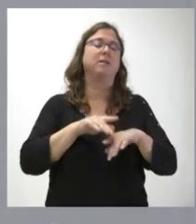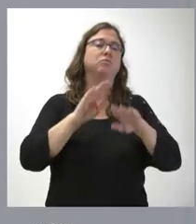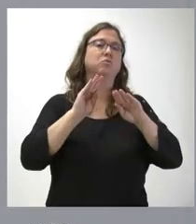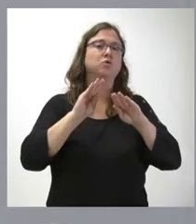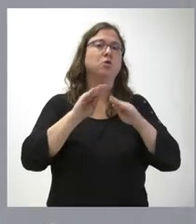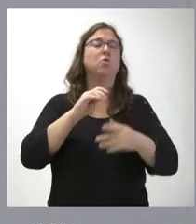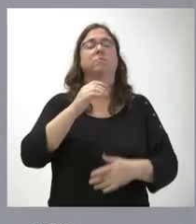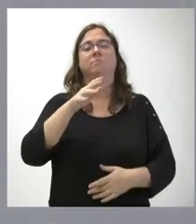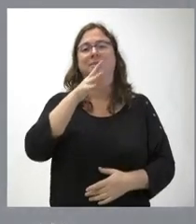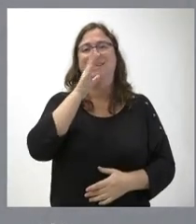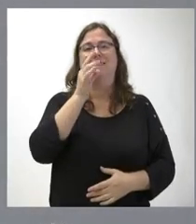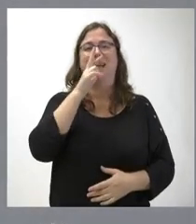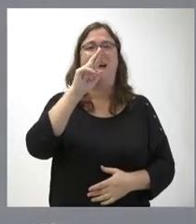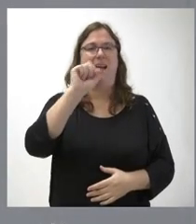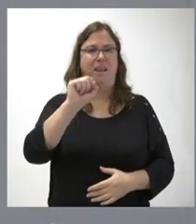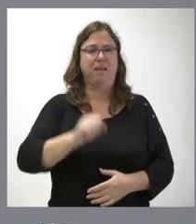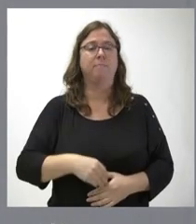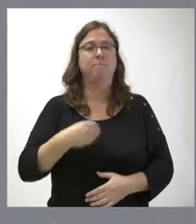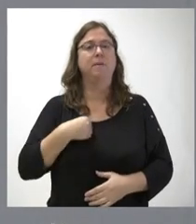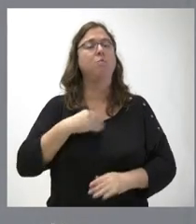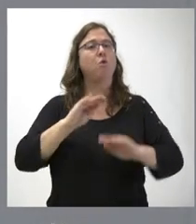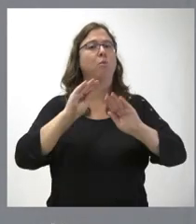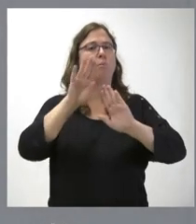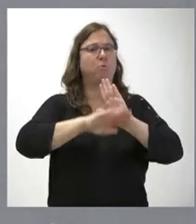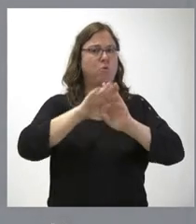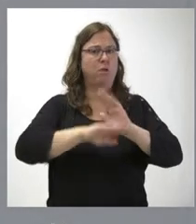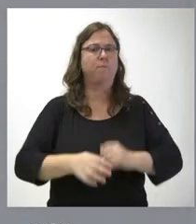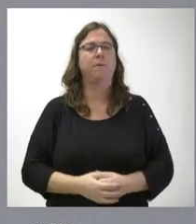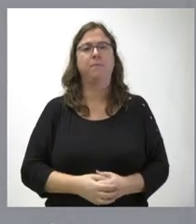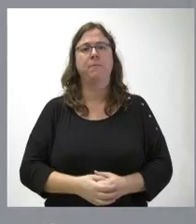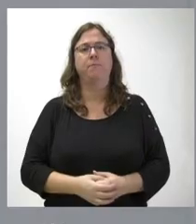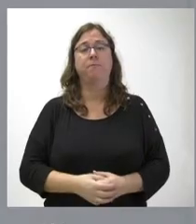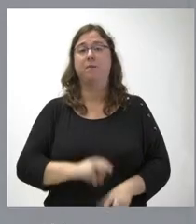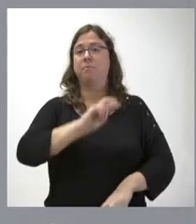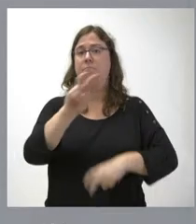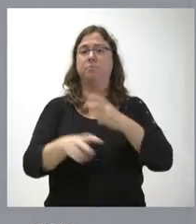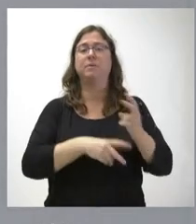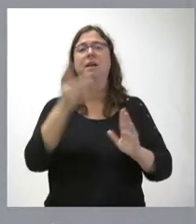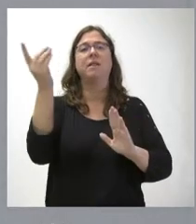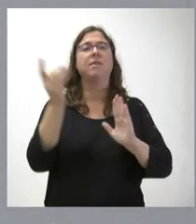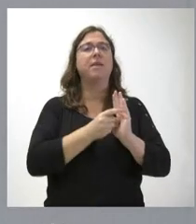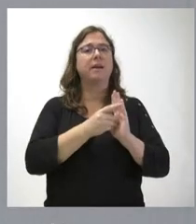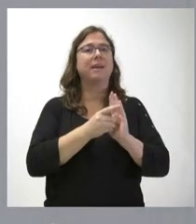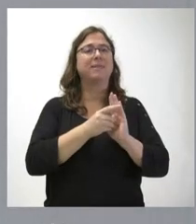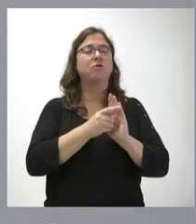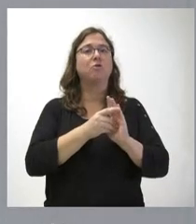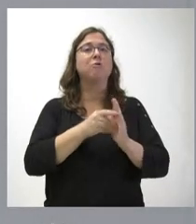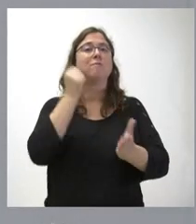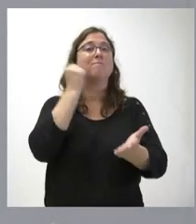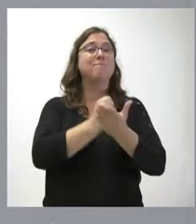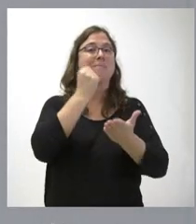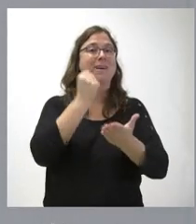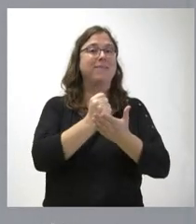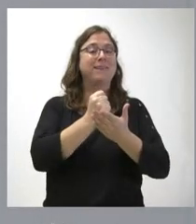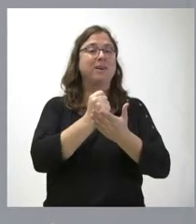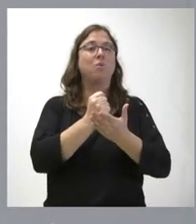saharawi a través de este programa se modifica el decreto de admisión y matriculación en las escuelas